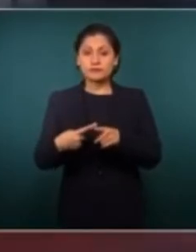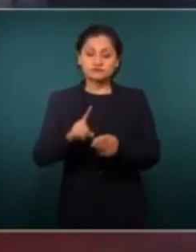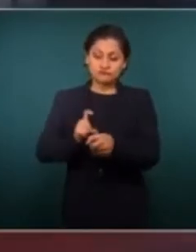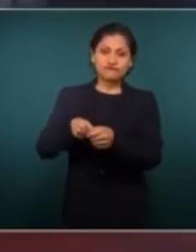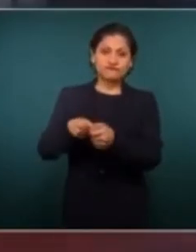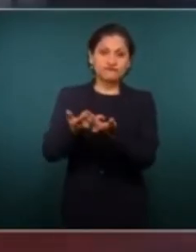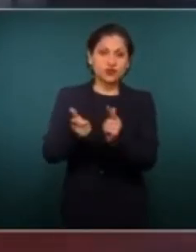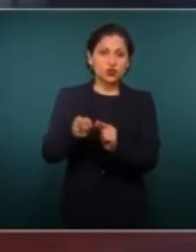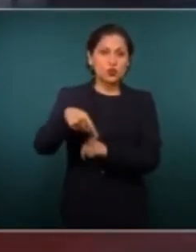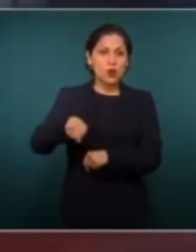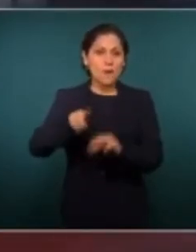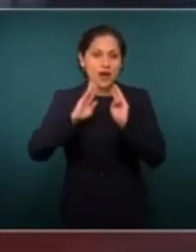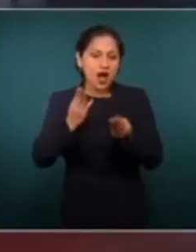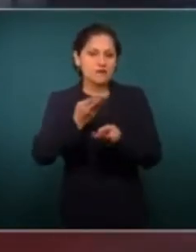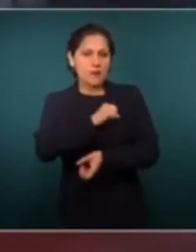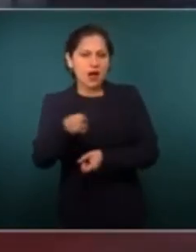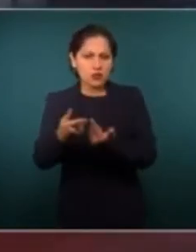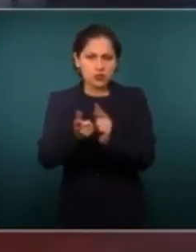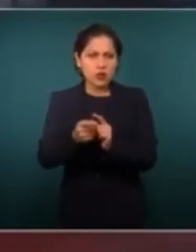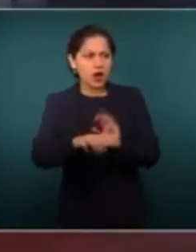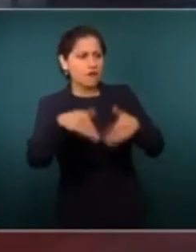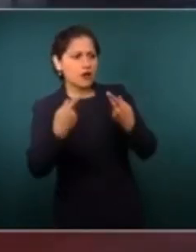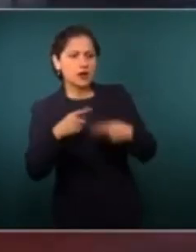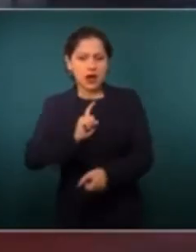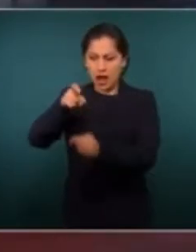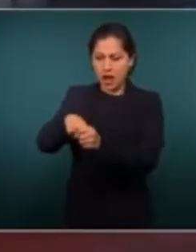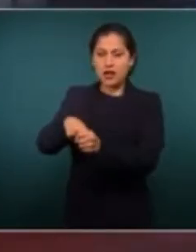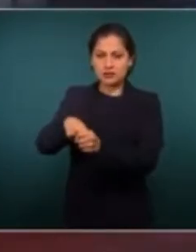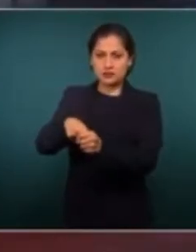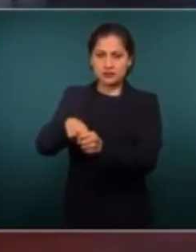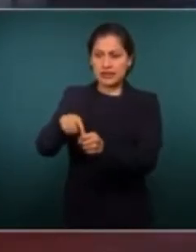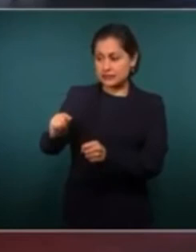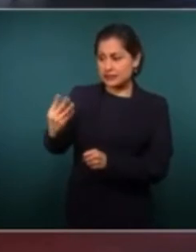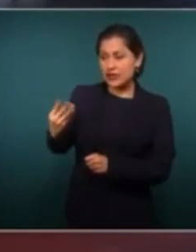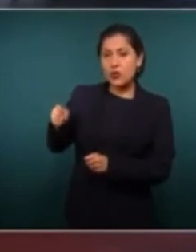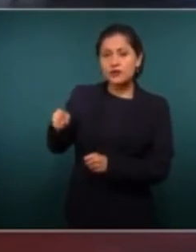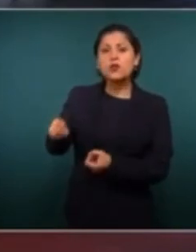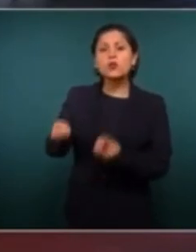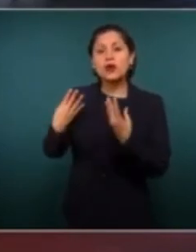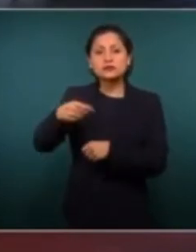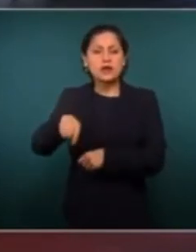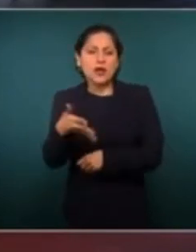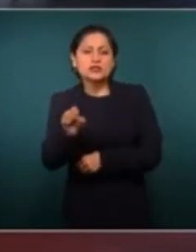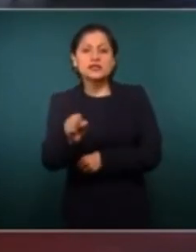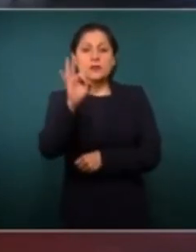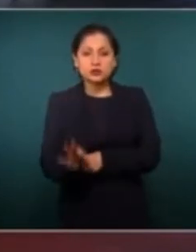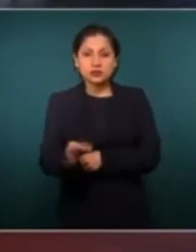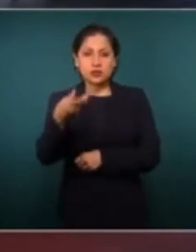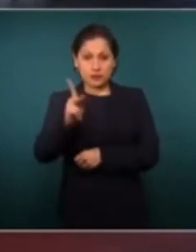adheridos o pertenecen a las bandas. Pues como el 60%. ¿Pero por qué no los separamos?